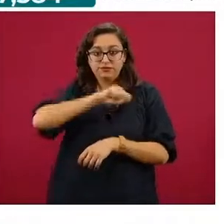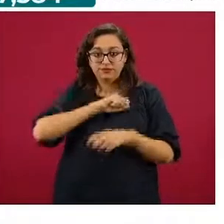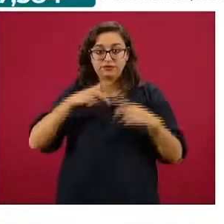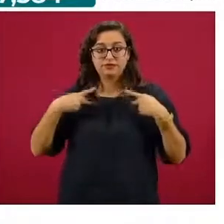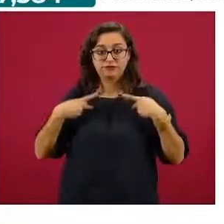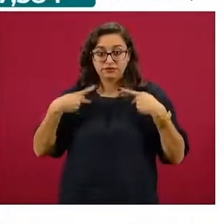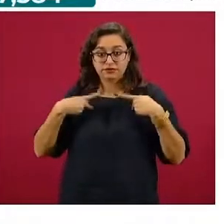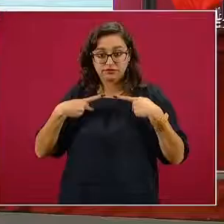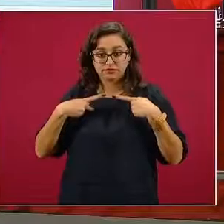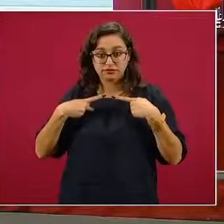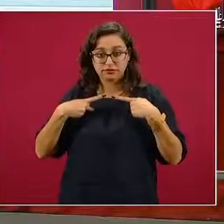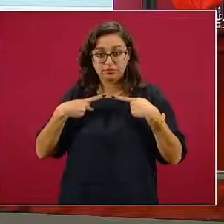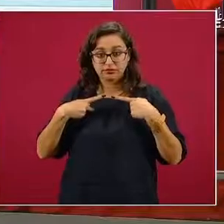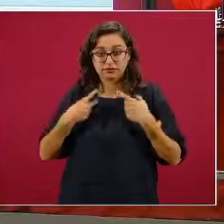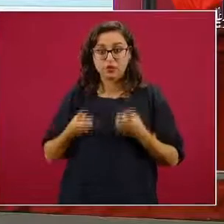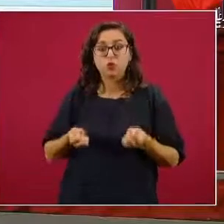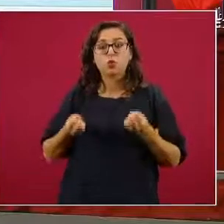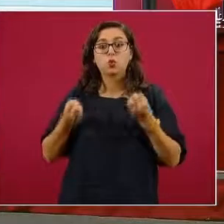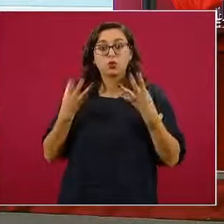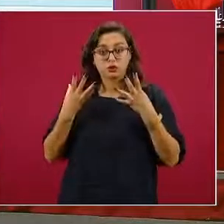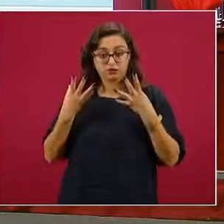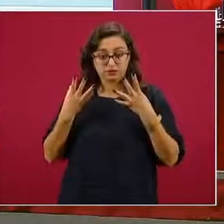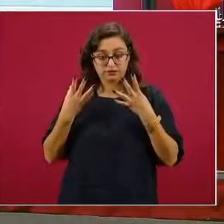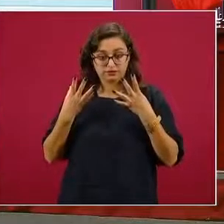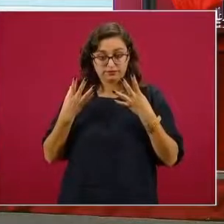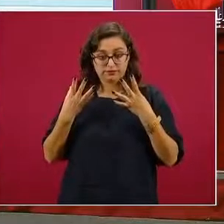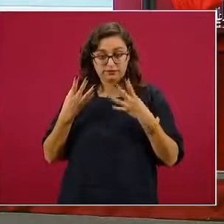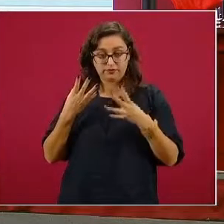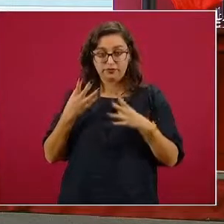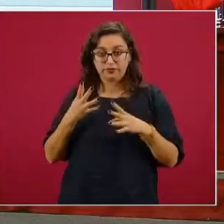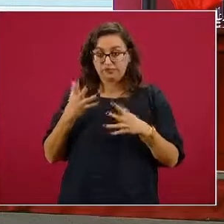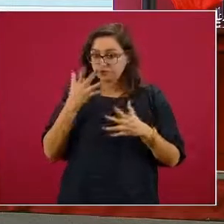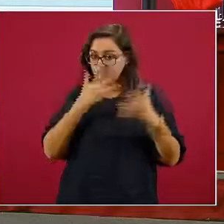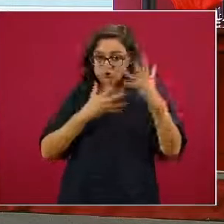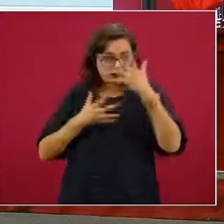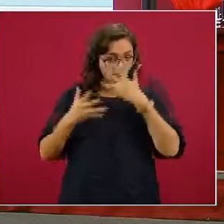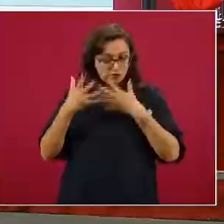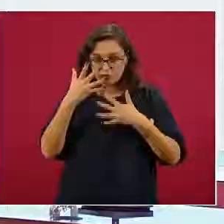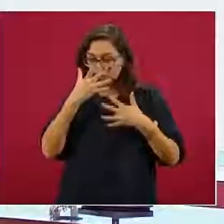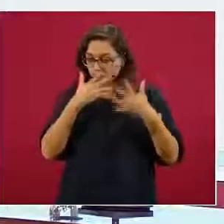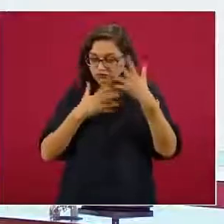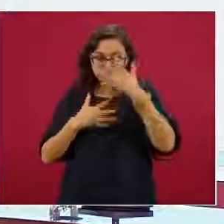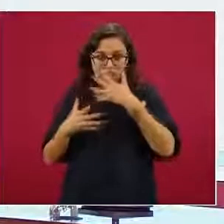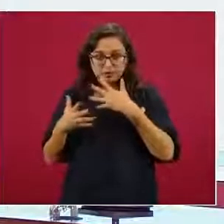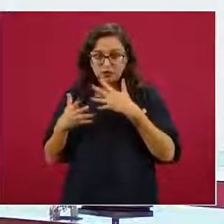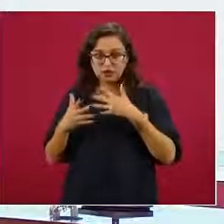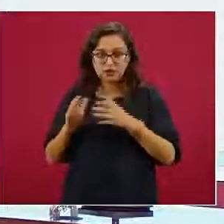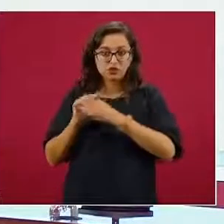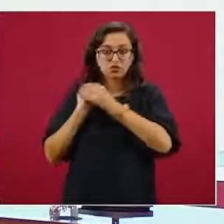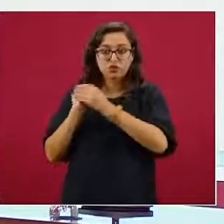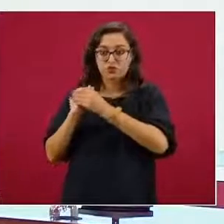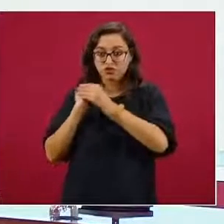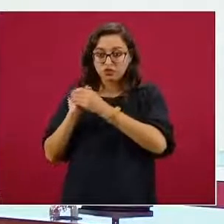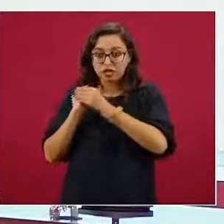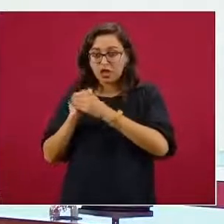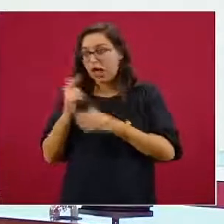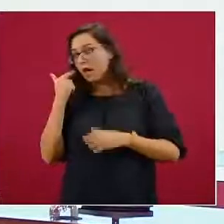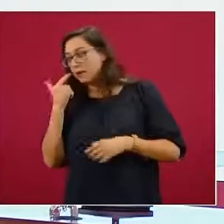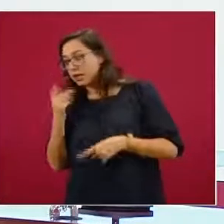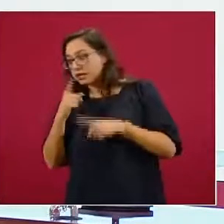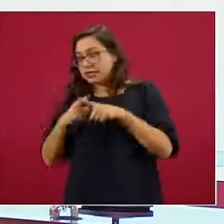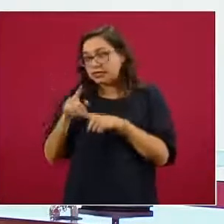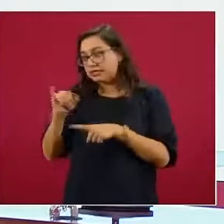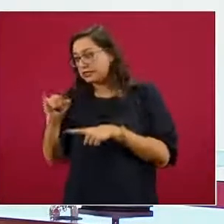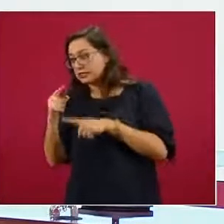población representada en números. Nadie se vaya a confundir con que se hace un sorteo y se le aplican probabilidades a cada